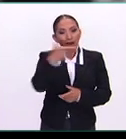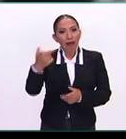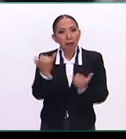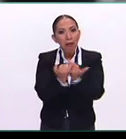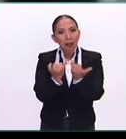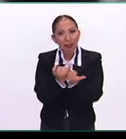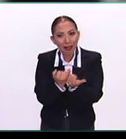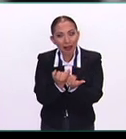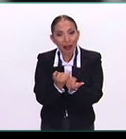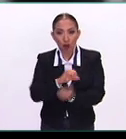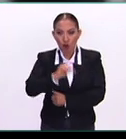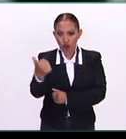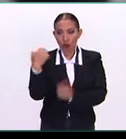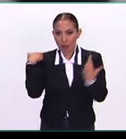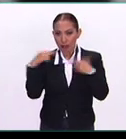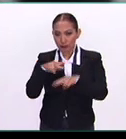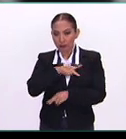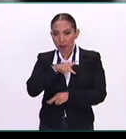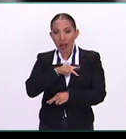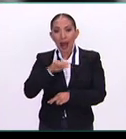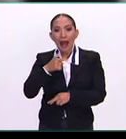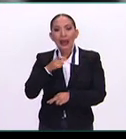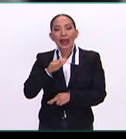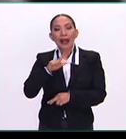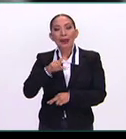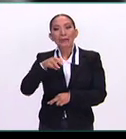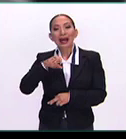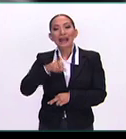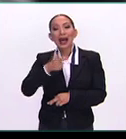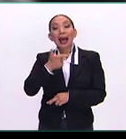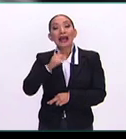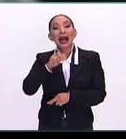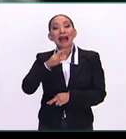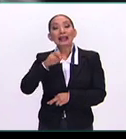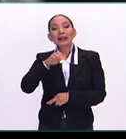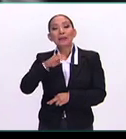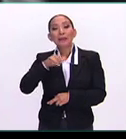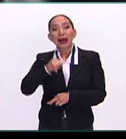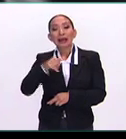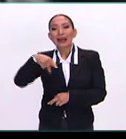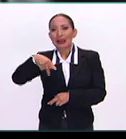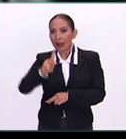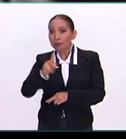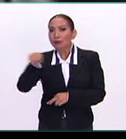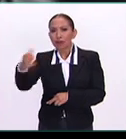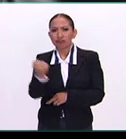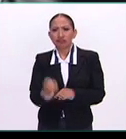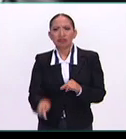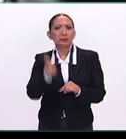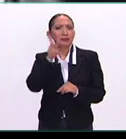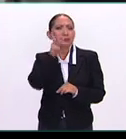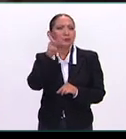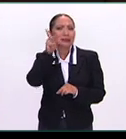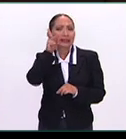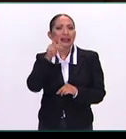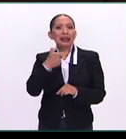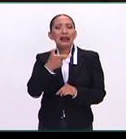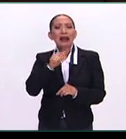G. El otro es Ángel María Garibay K., el famoso padre